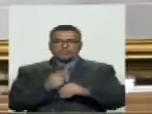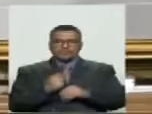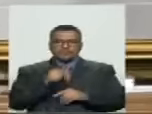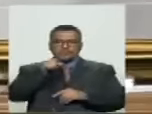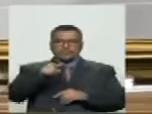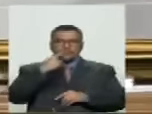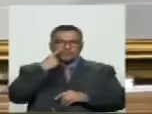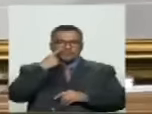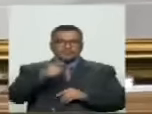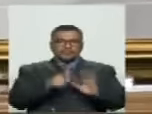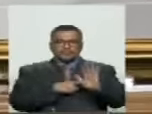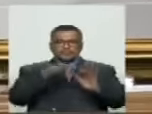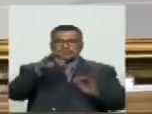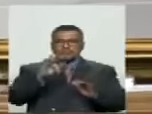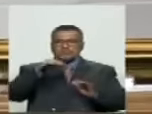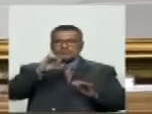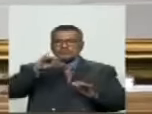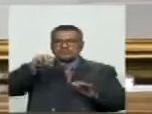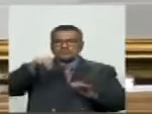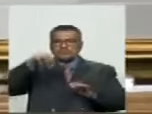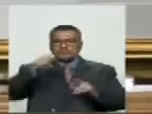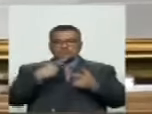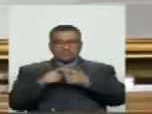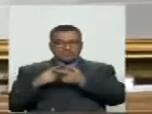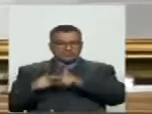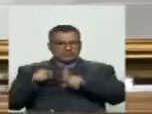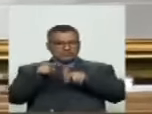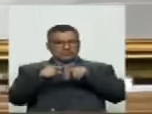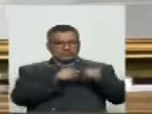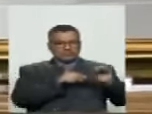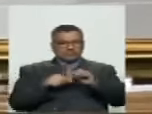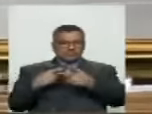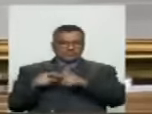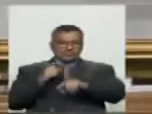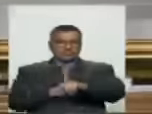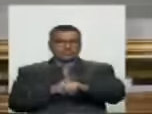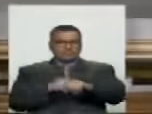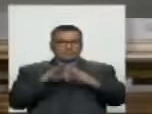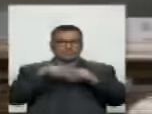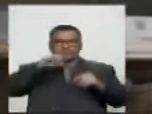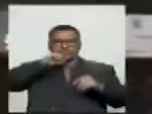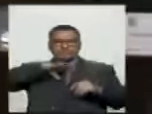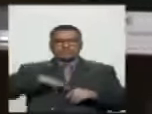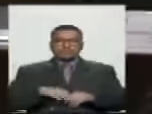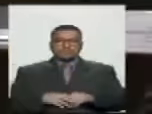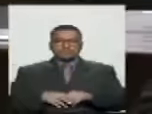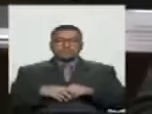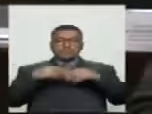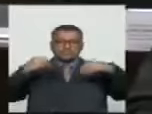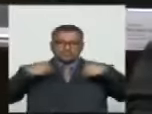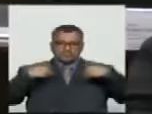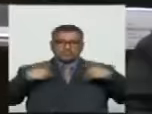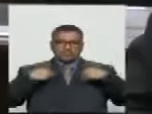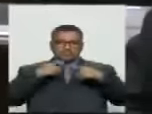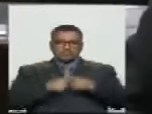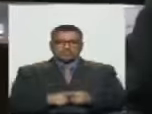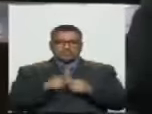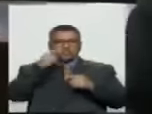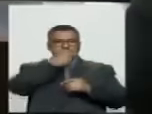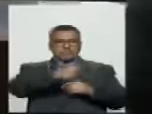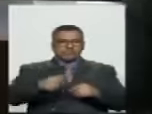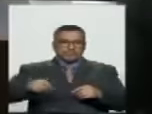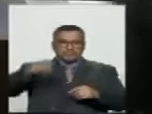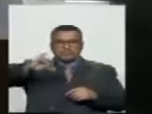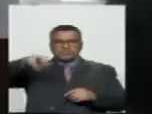Ahí está el fascismo, que lo hemos visto en distintas expresiones, en distintos momentos de la historia. Lo vivió el pueblo